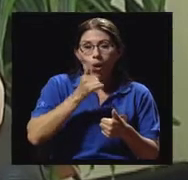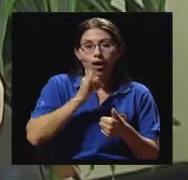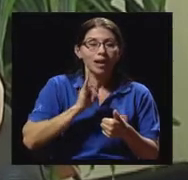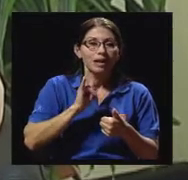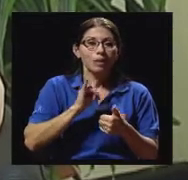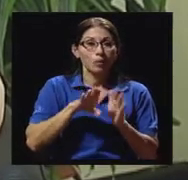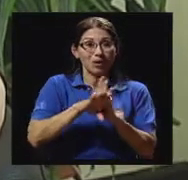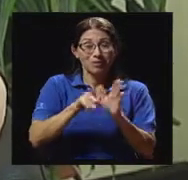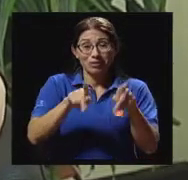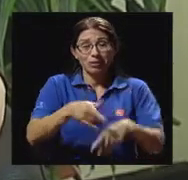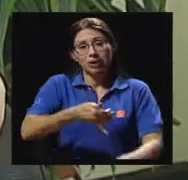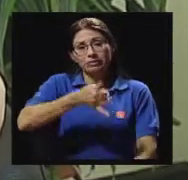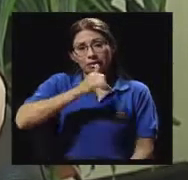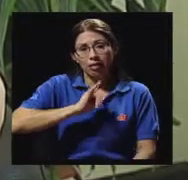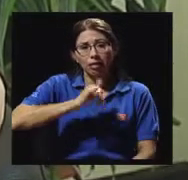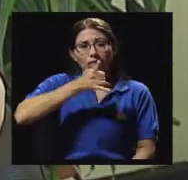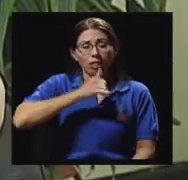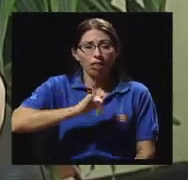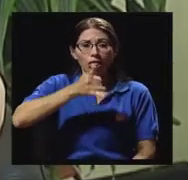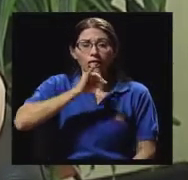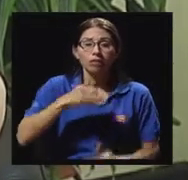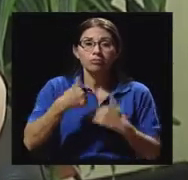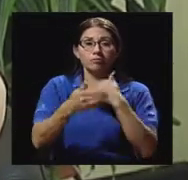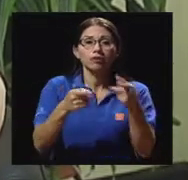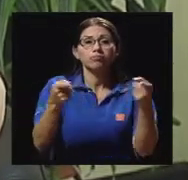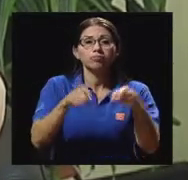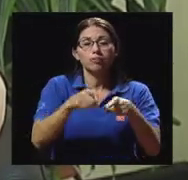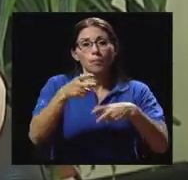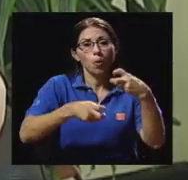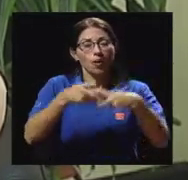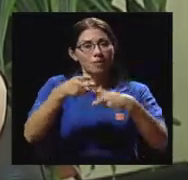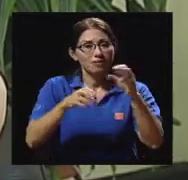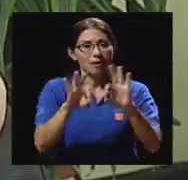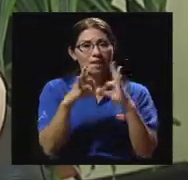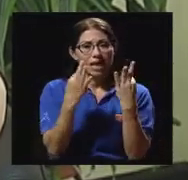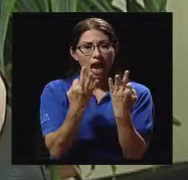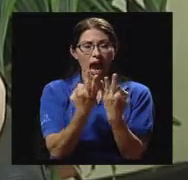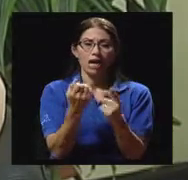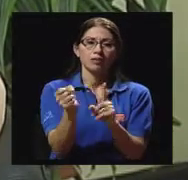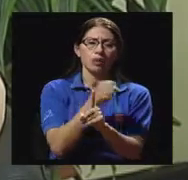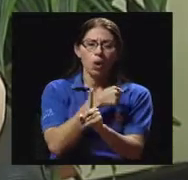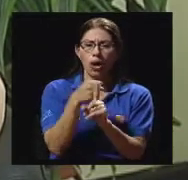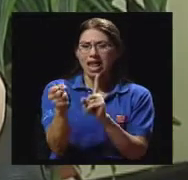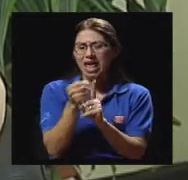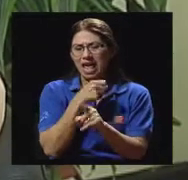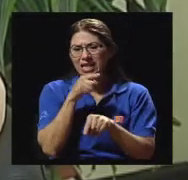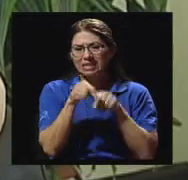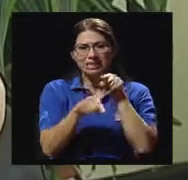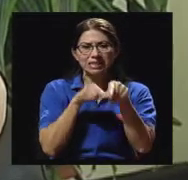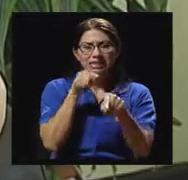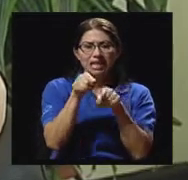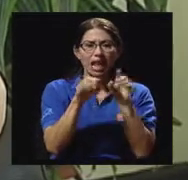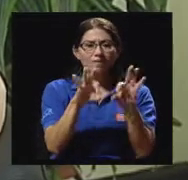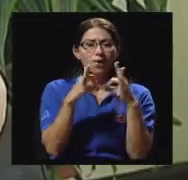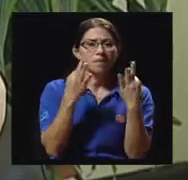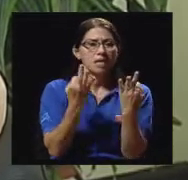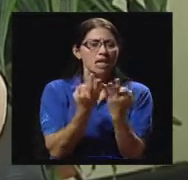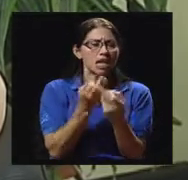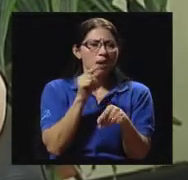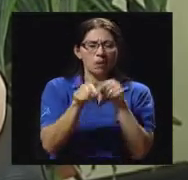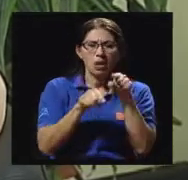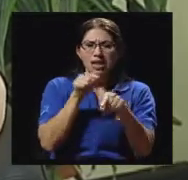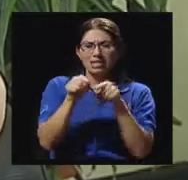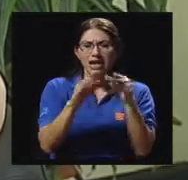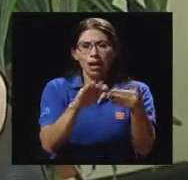derivados del abuso, que tienen que ver con problemas familiares, violencia dentro de la familia, violencia